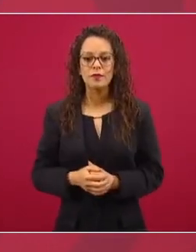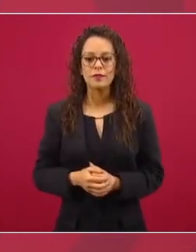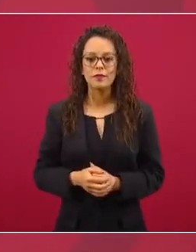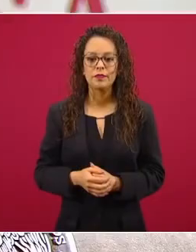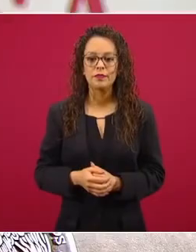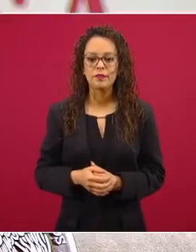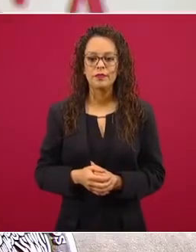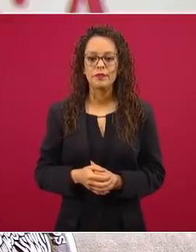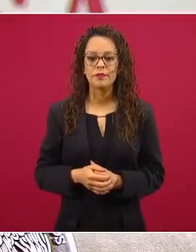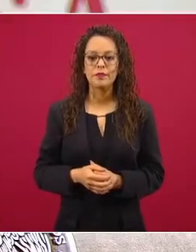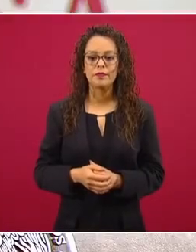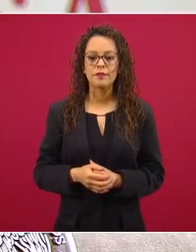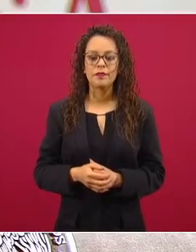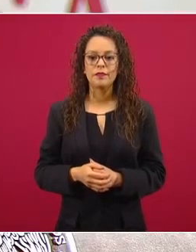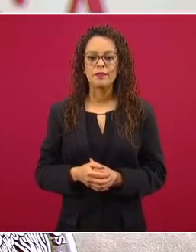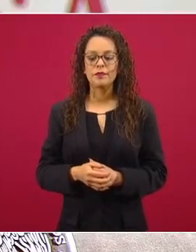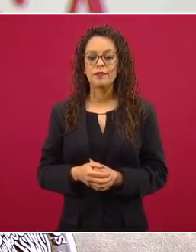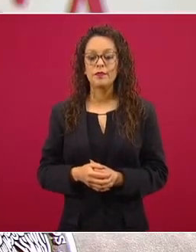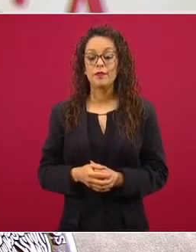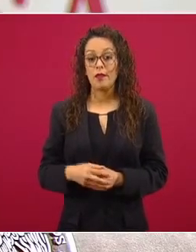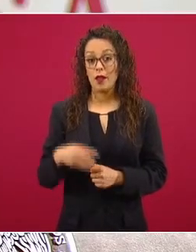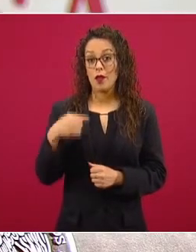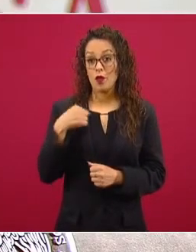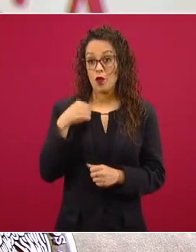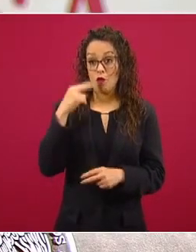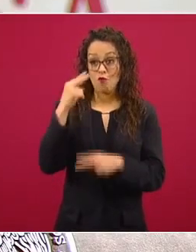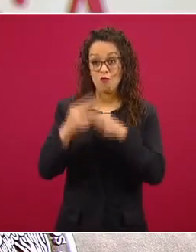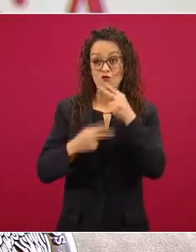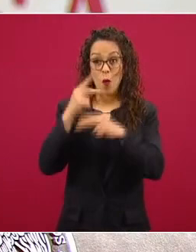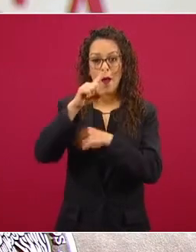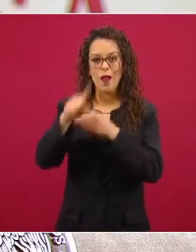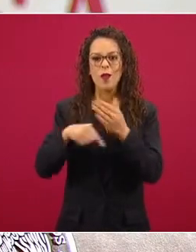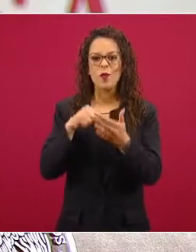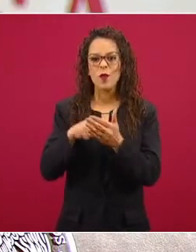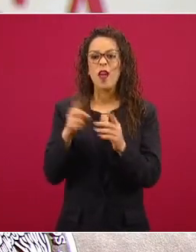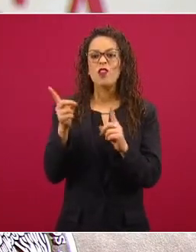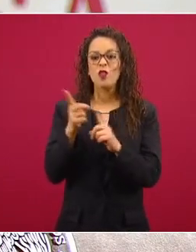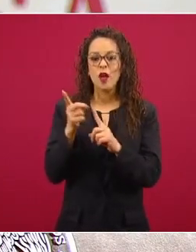me tocó estar en Nayarit